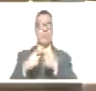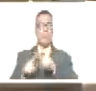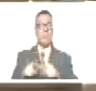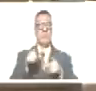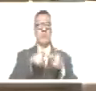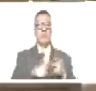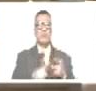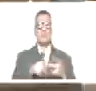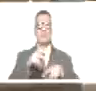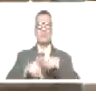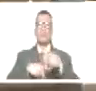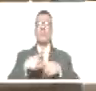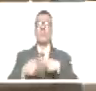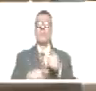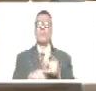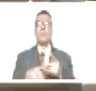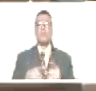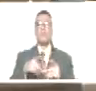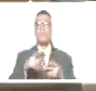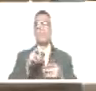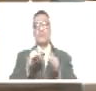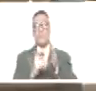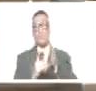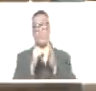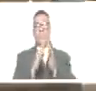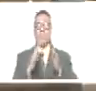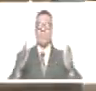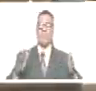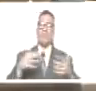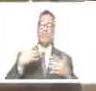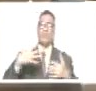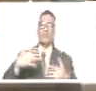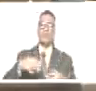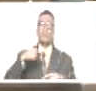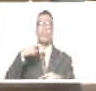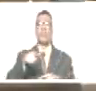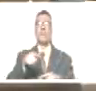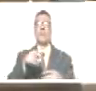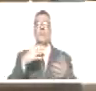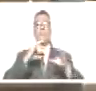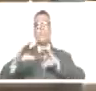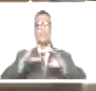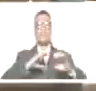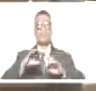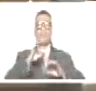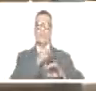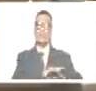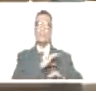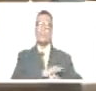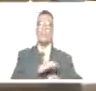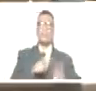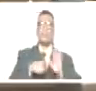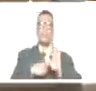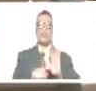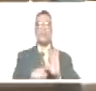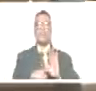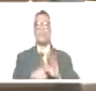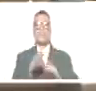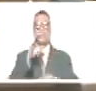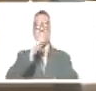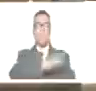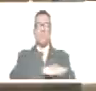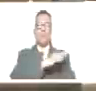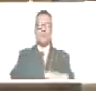desarrollo, desde leves a severas, en la comunicación e interacción social y presencia de comportamientos,